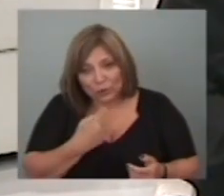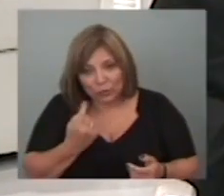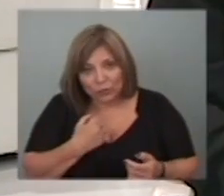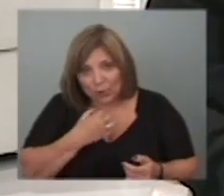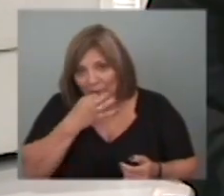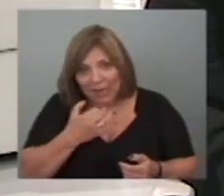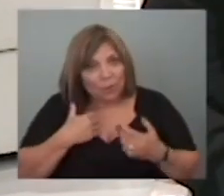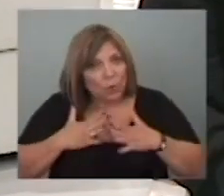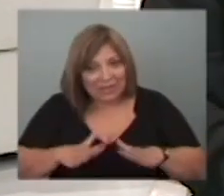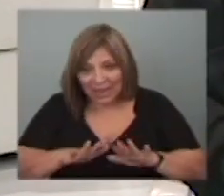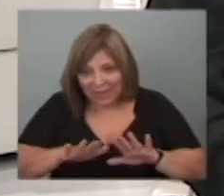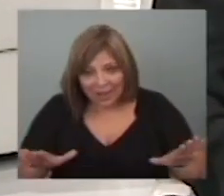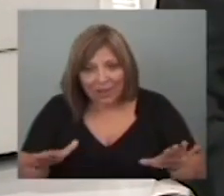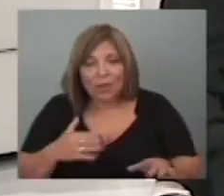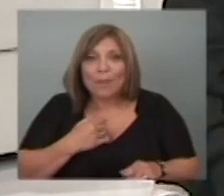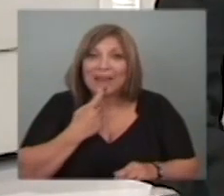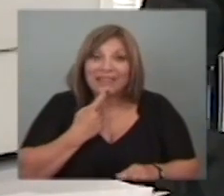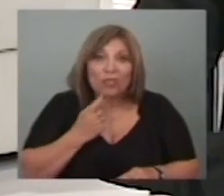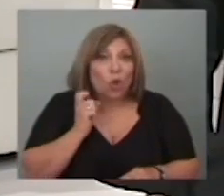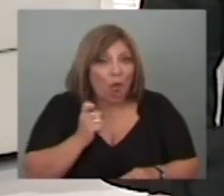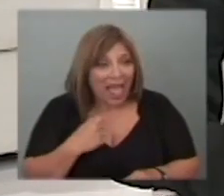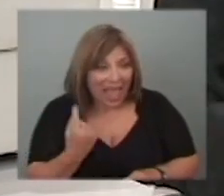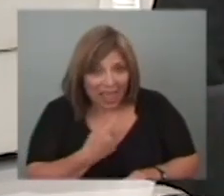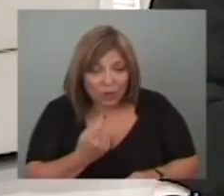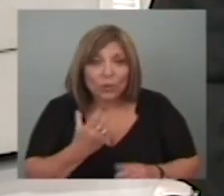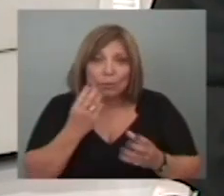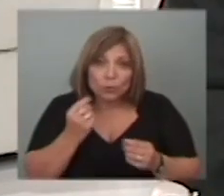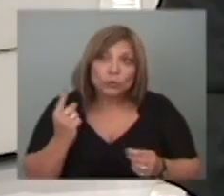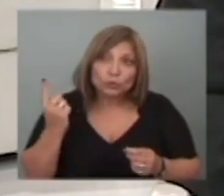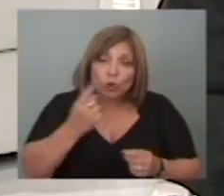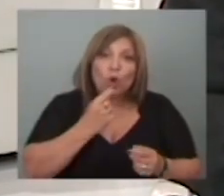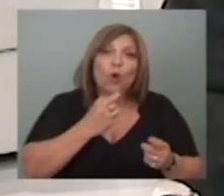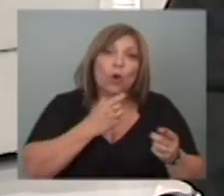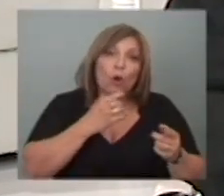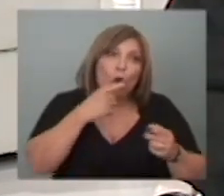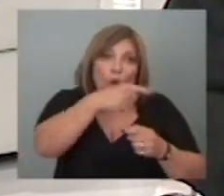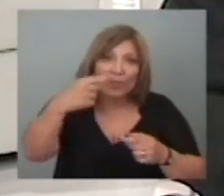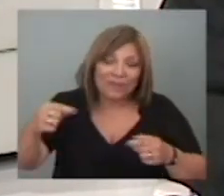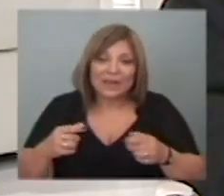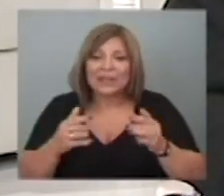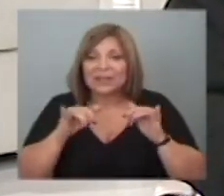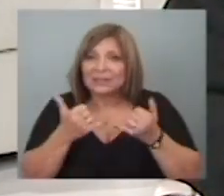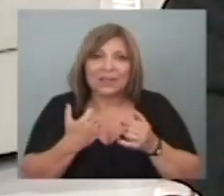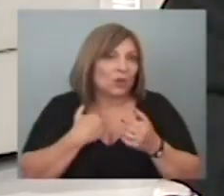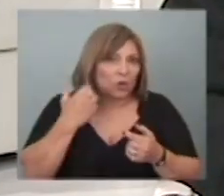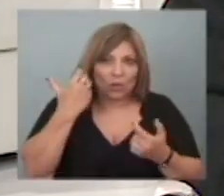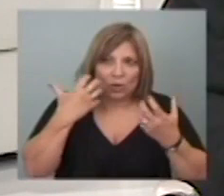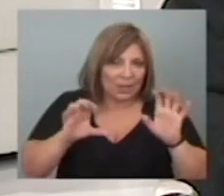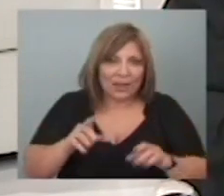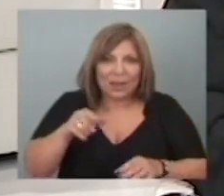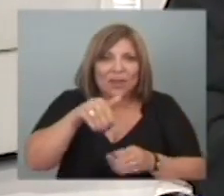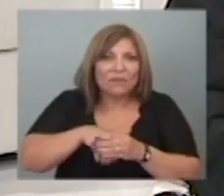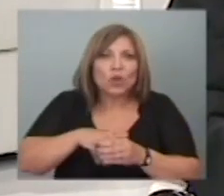hablo con total tranquilidad por el Partido Colorado y por varios legisladores de otros partidos que han dicho ya que no quieren saber nada con el